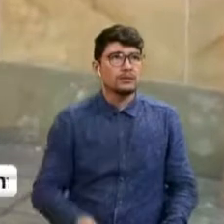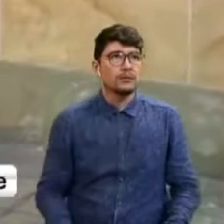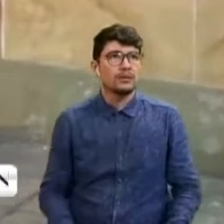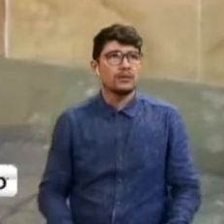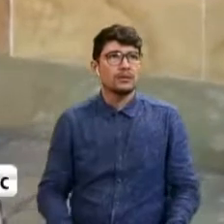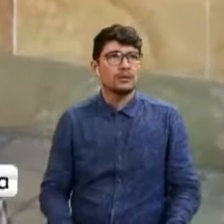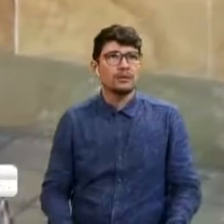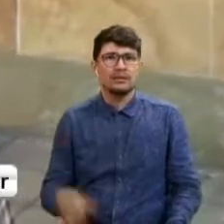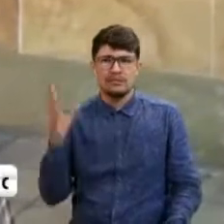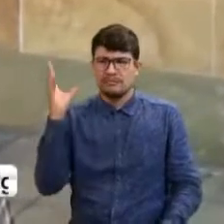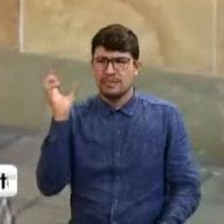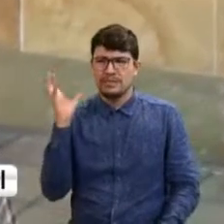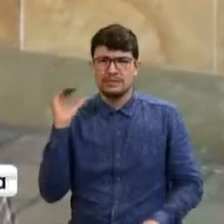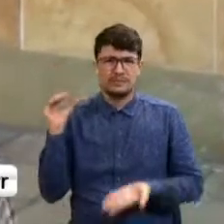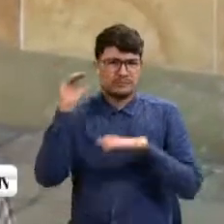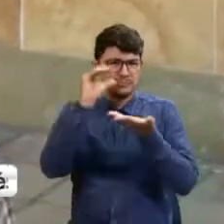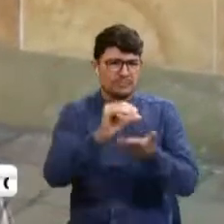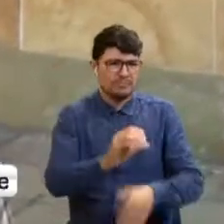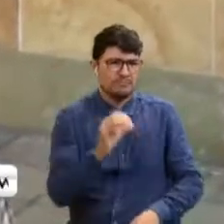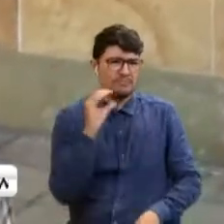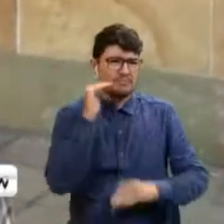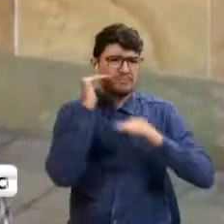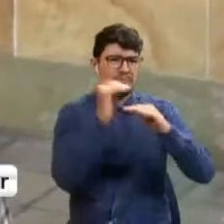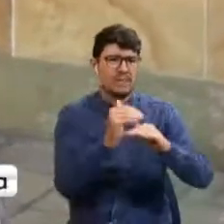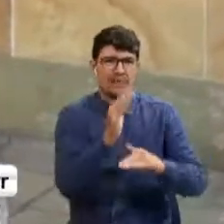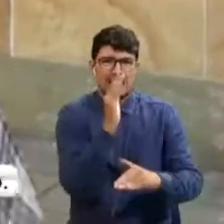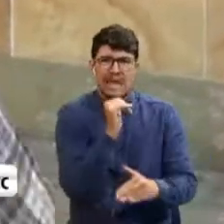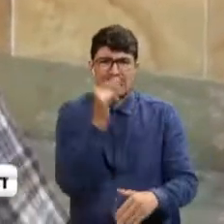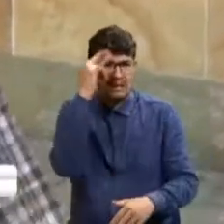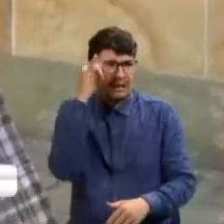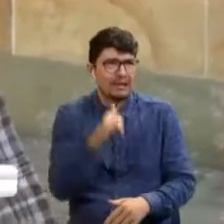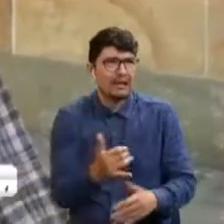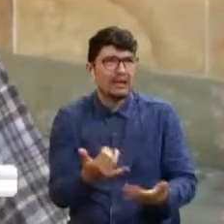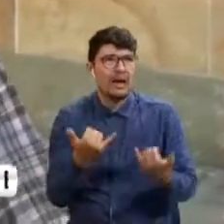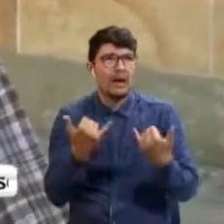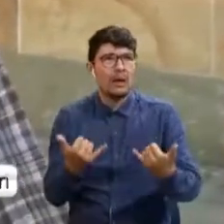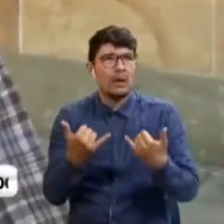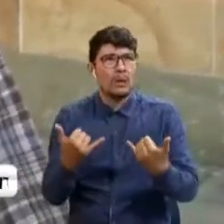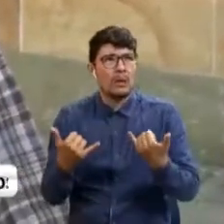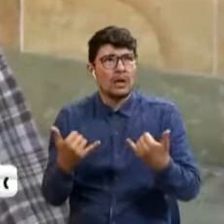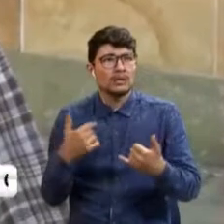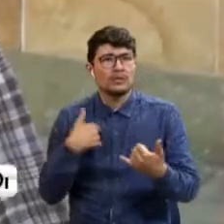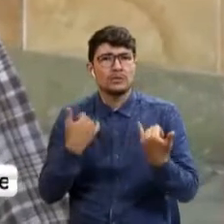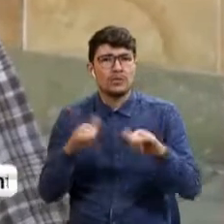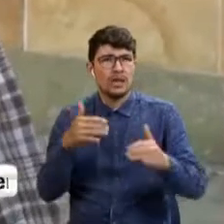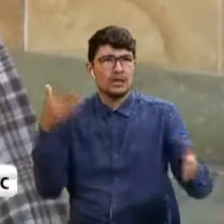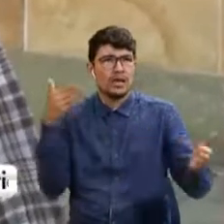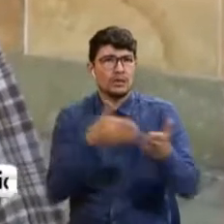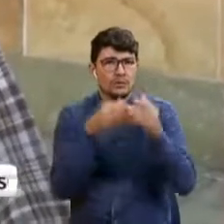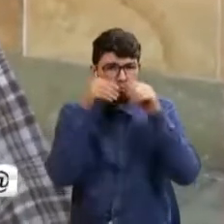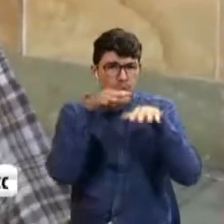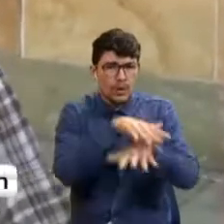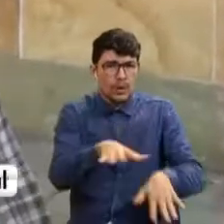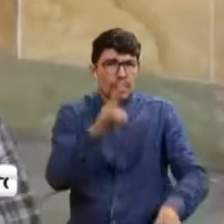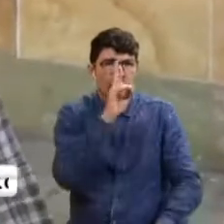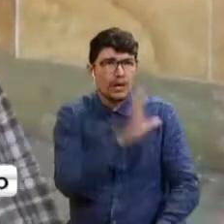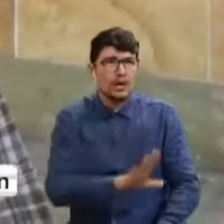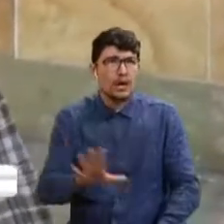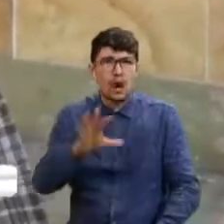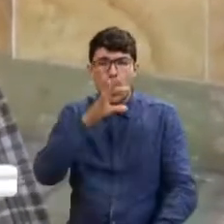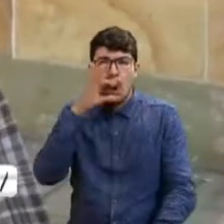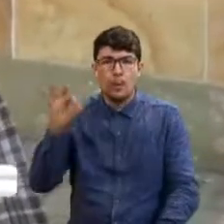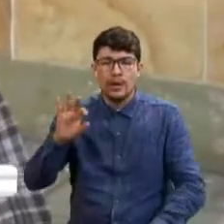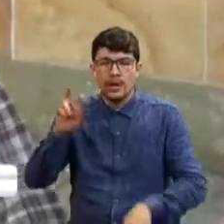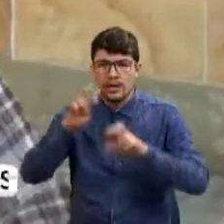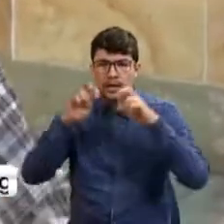pensión del mínimo sin que nadie en la cree y en sí sin embargo de esos ya dice una denuncia pública a nivel nacional un señor senador